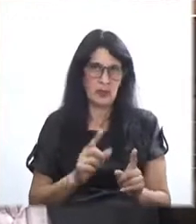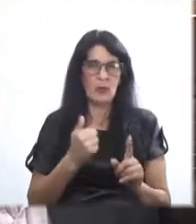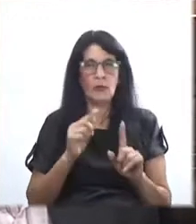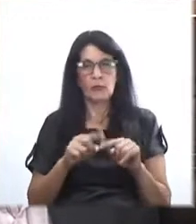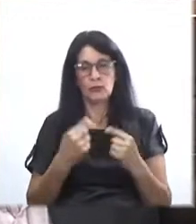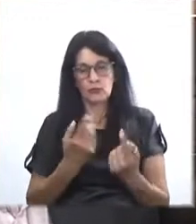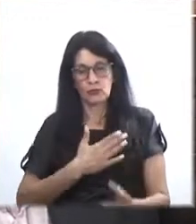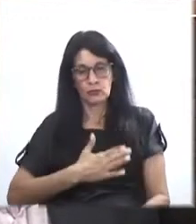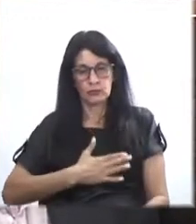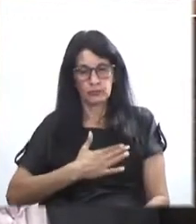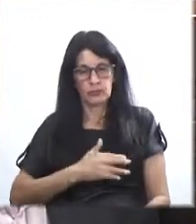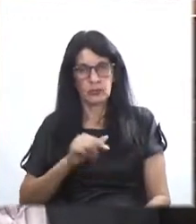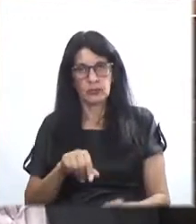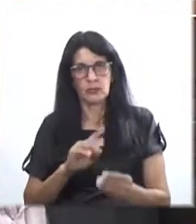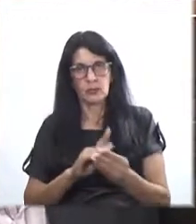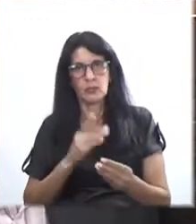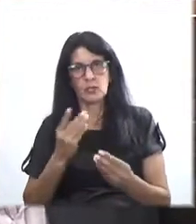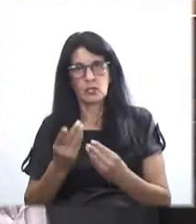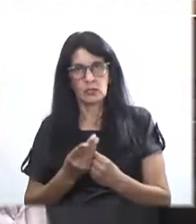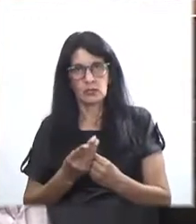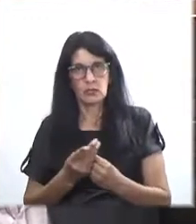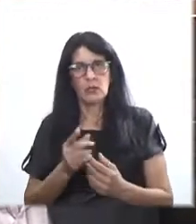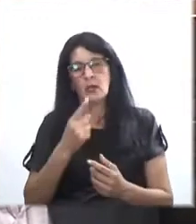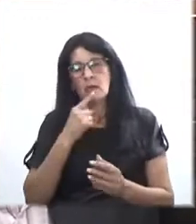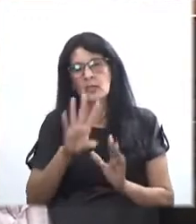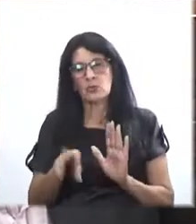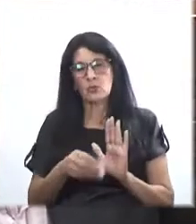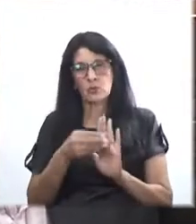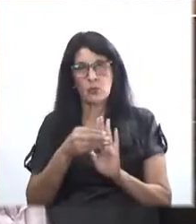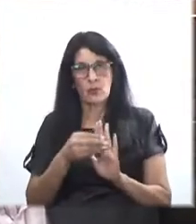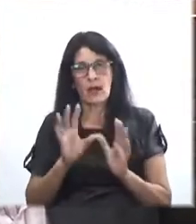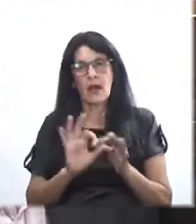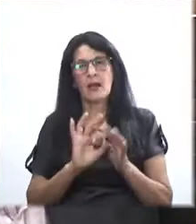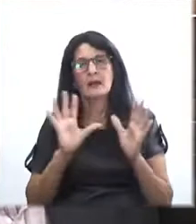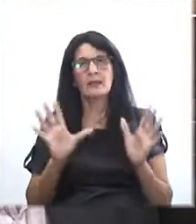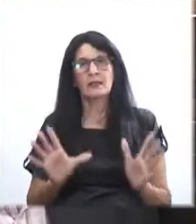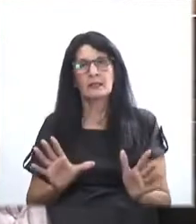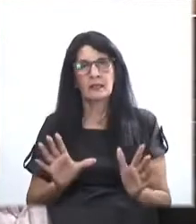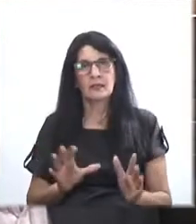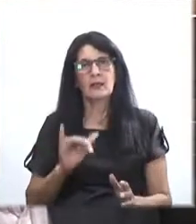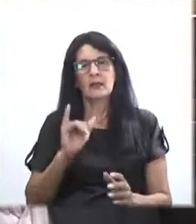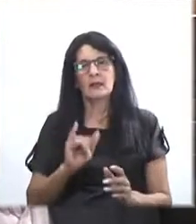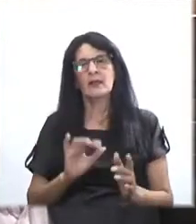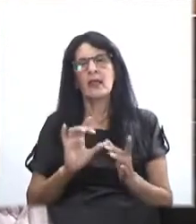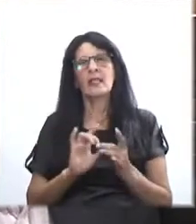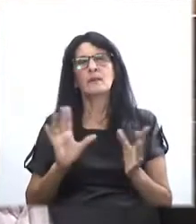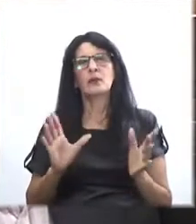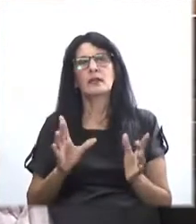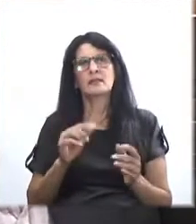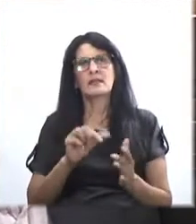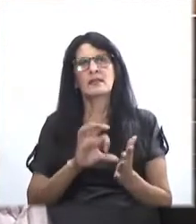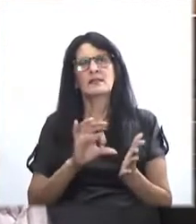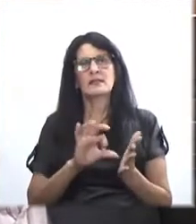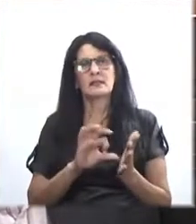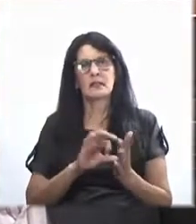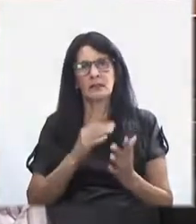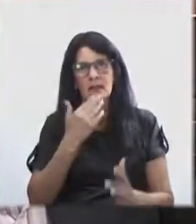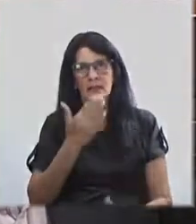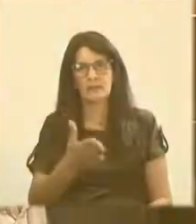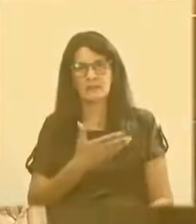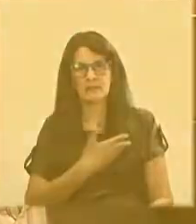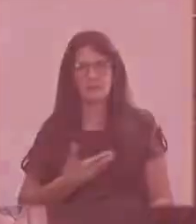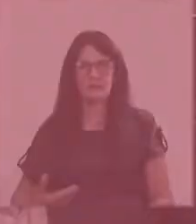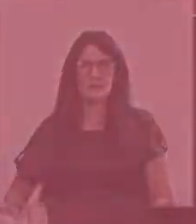acompañar este proyecto en el entendido que suma a la libertad y a la democracia del sistema. Gracias, presidente.